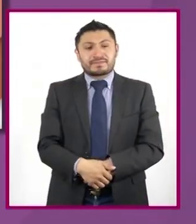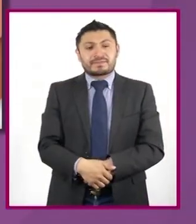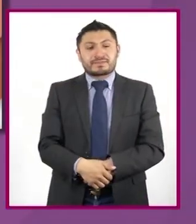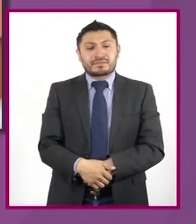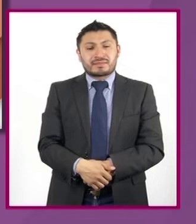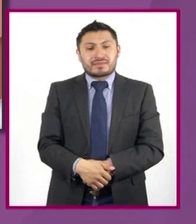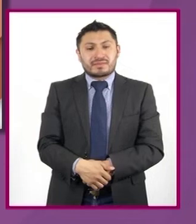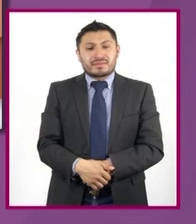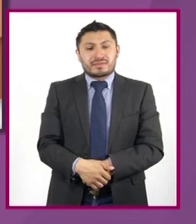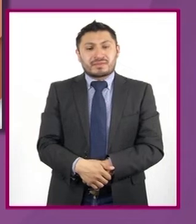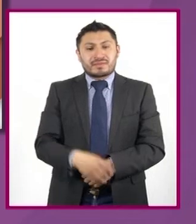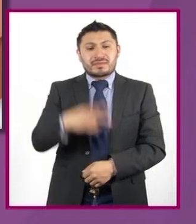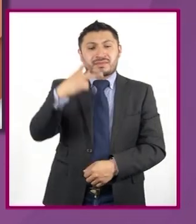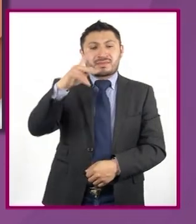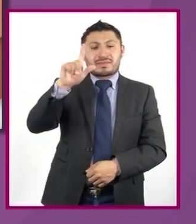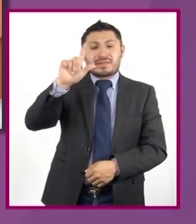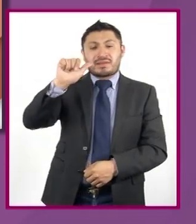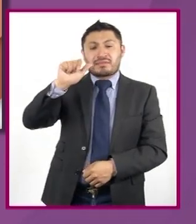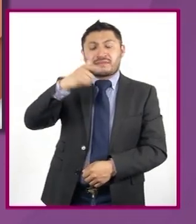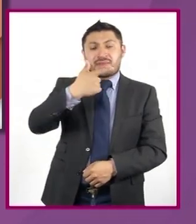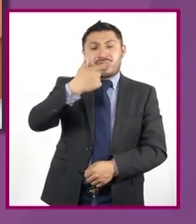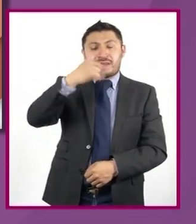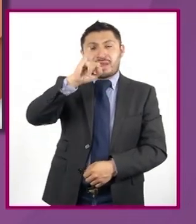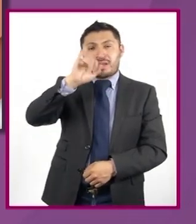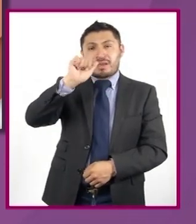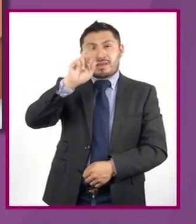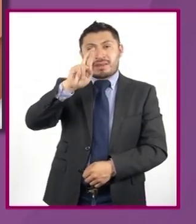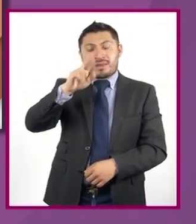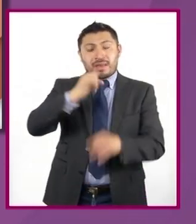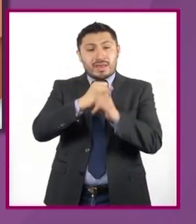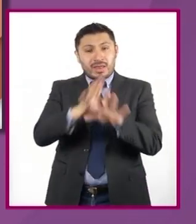¿Qué significa plagiar información?